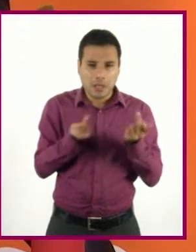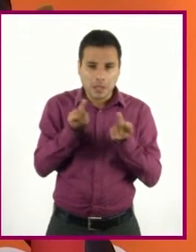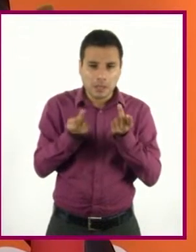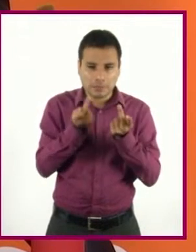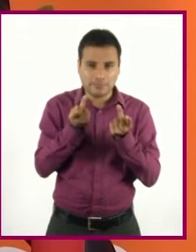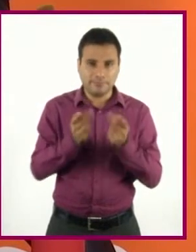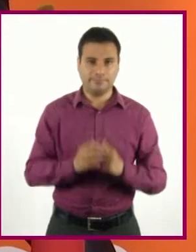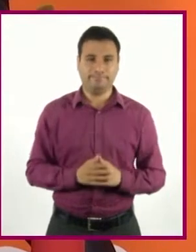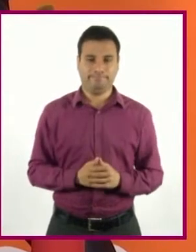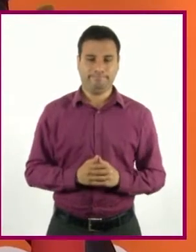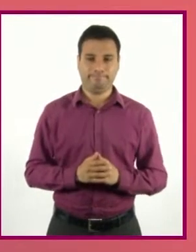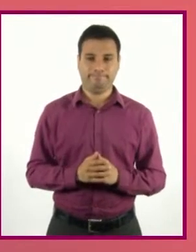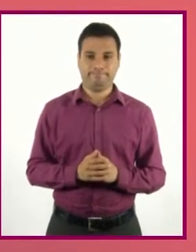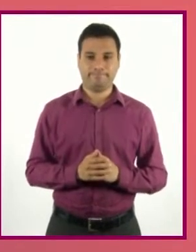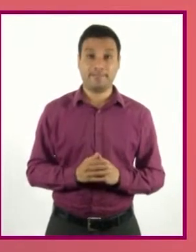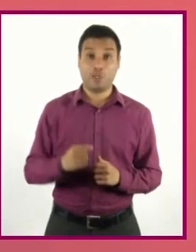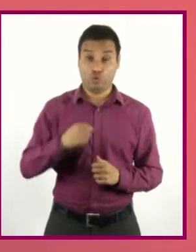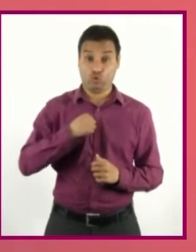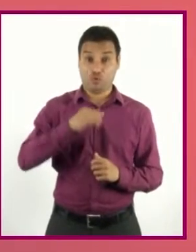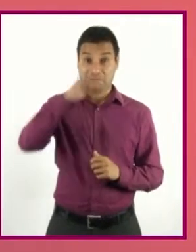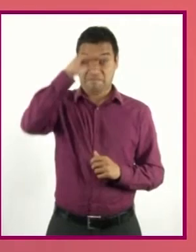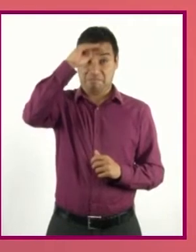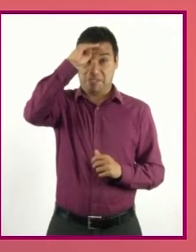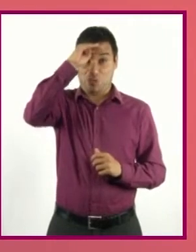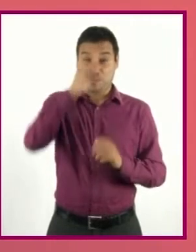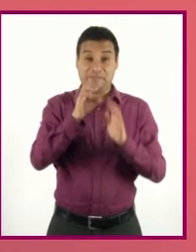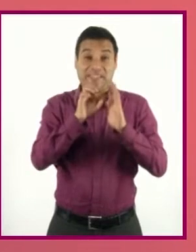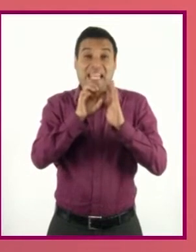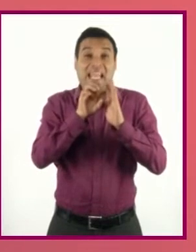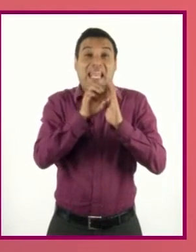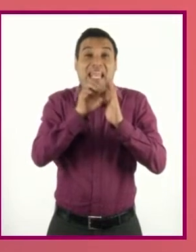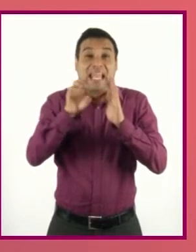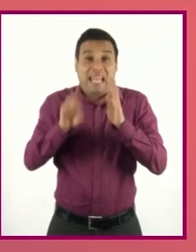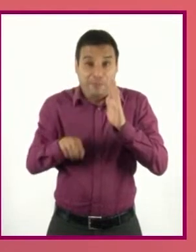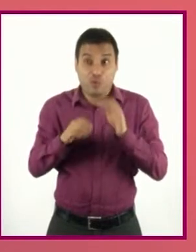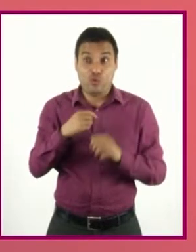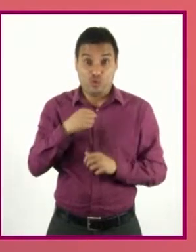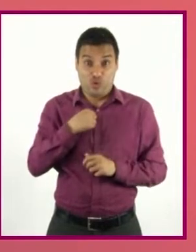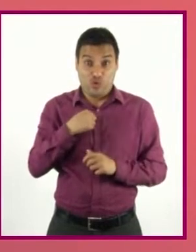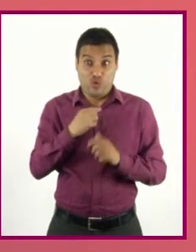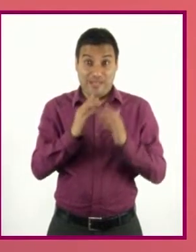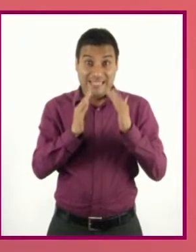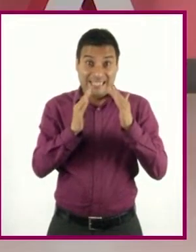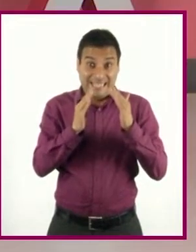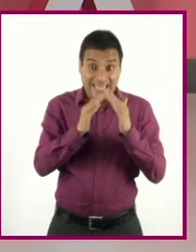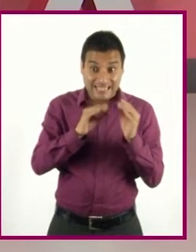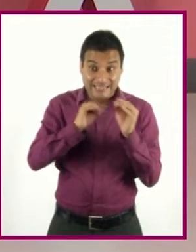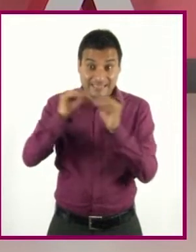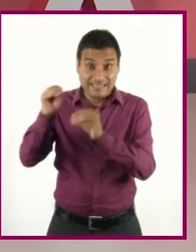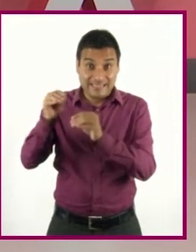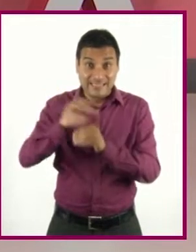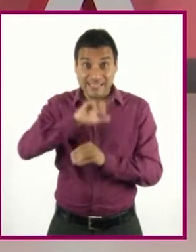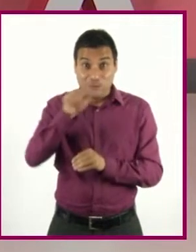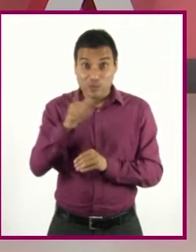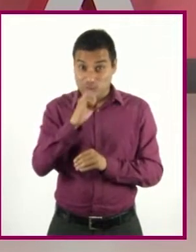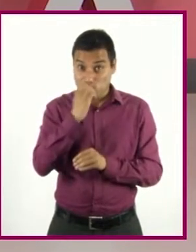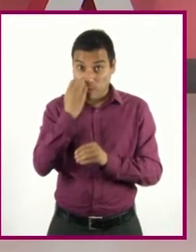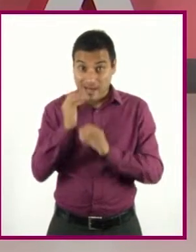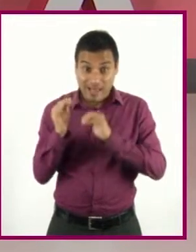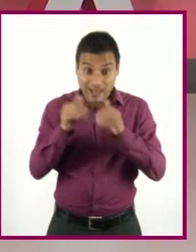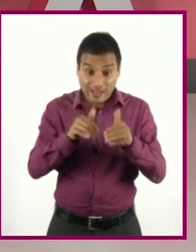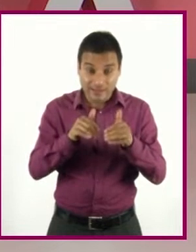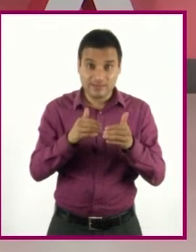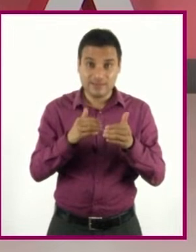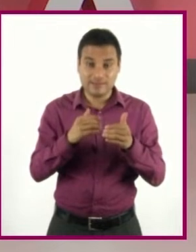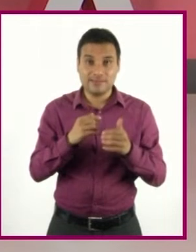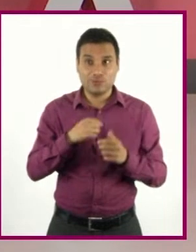que vimos en el video. Pienso que si yo hubiera tenido que cambiarme de escuela en segundo, me